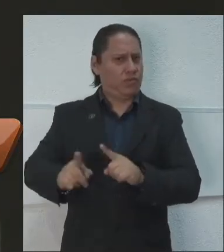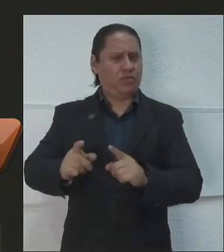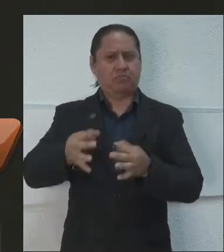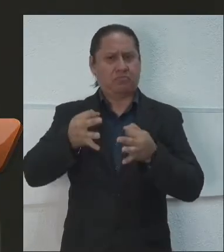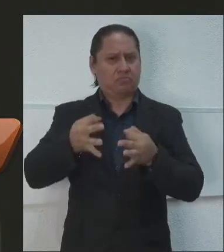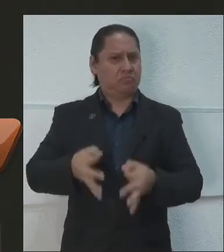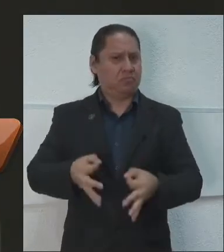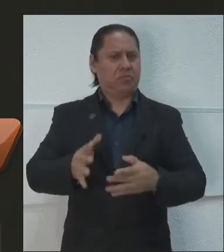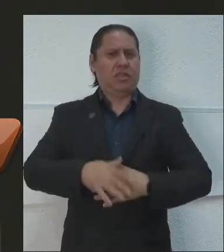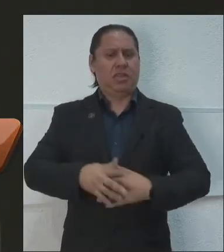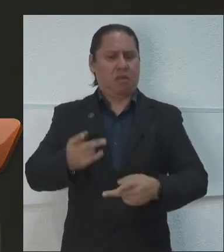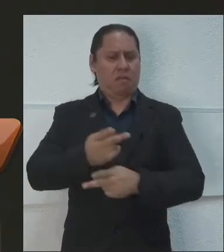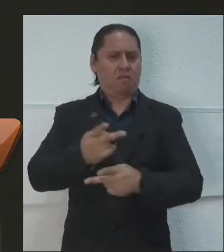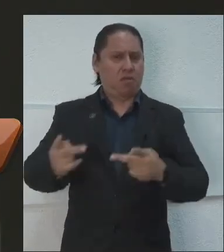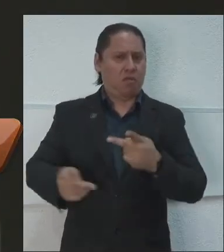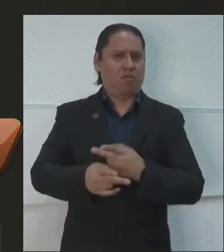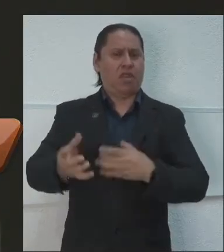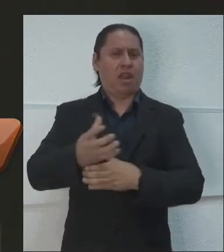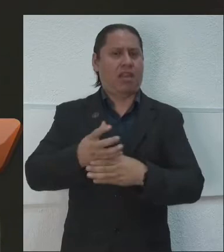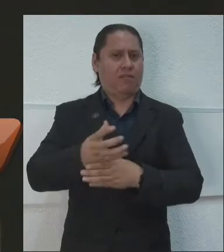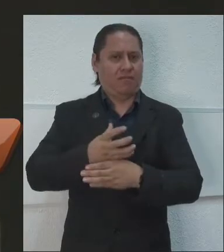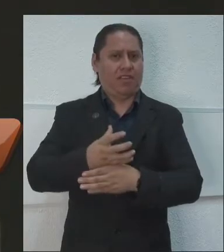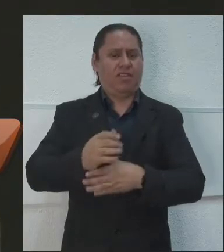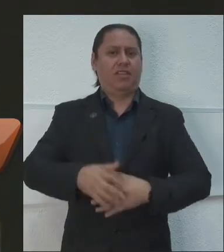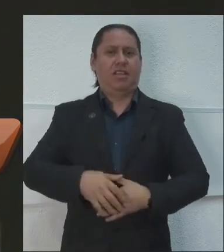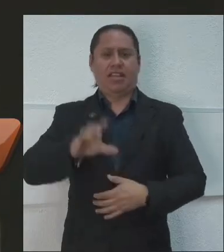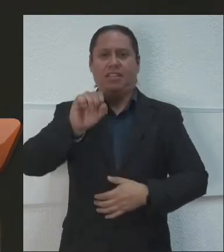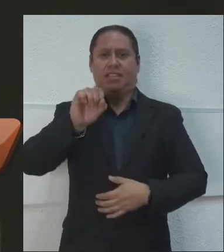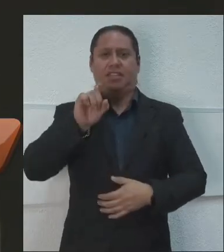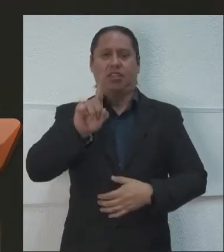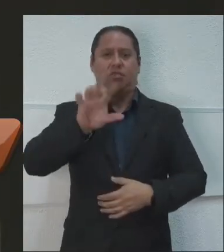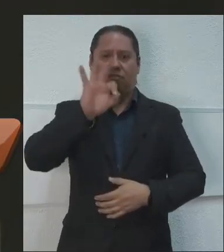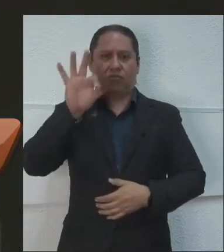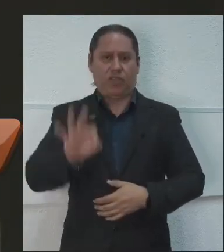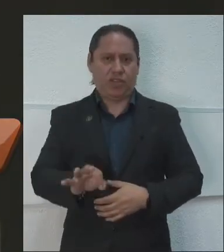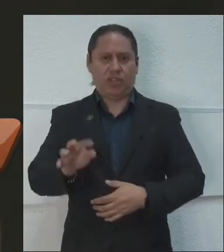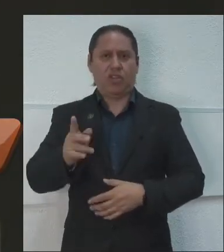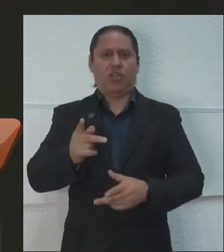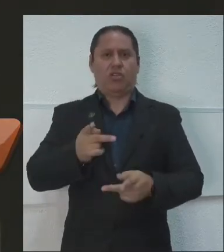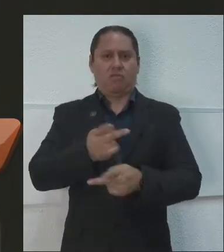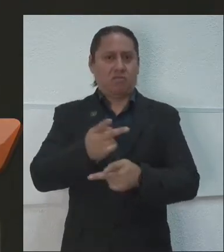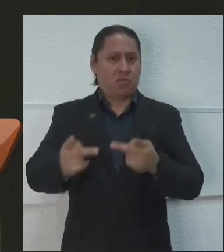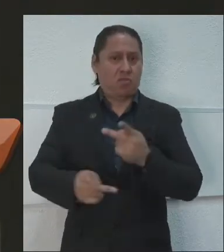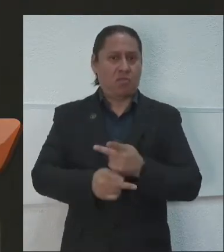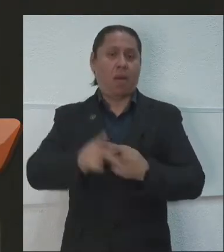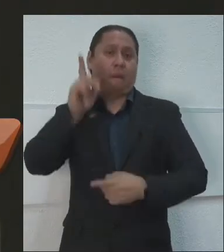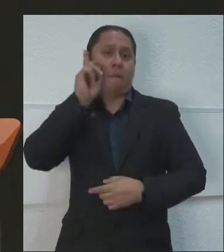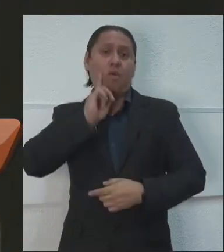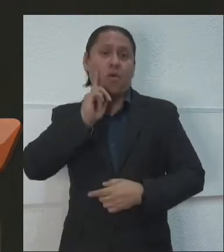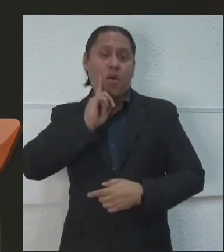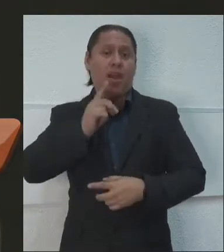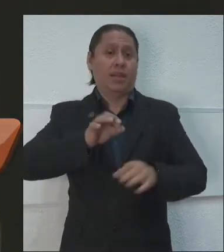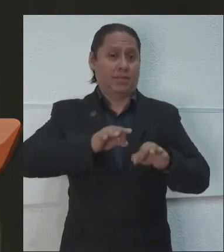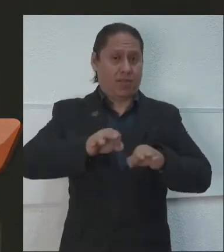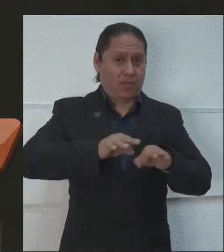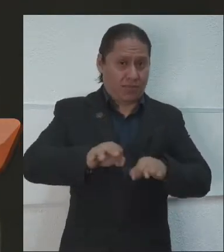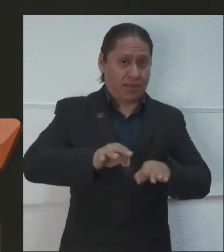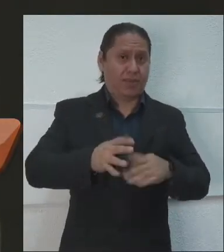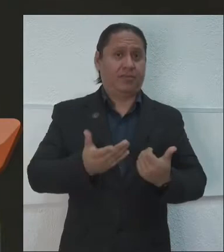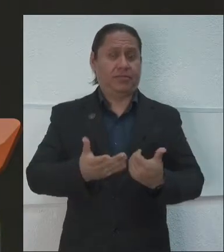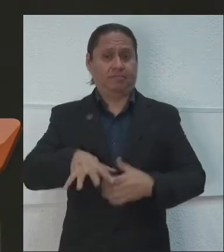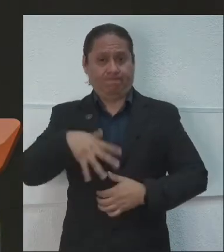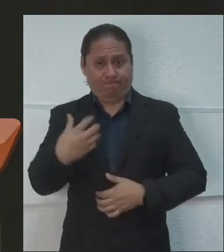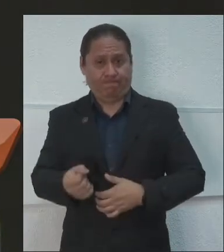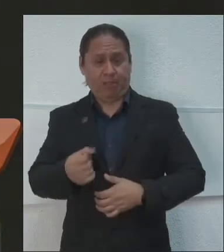de la cadena productiva del café. 61% de los productores de café son mujeres, como decía, mujeres y